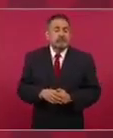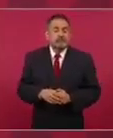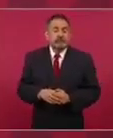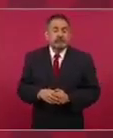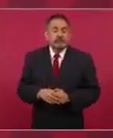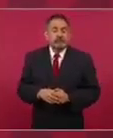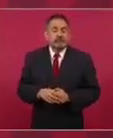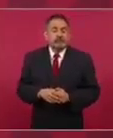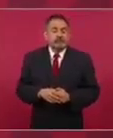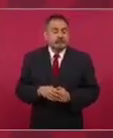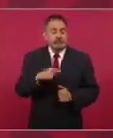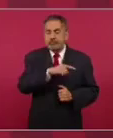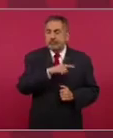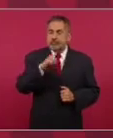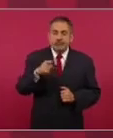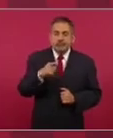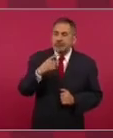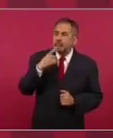a la Suprema Corte.